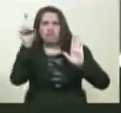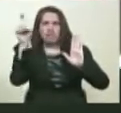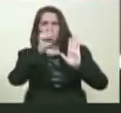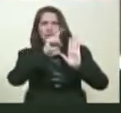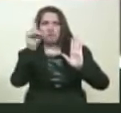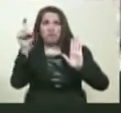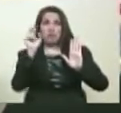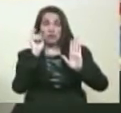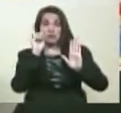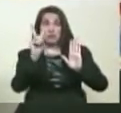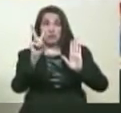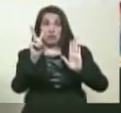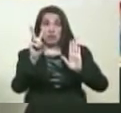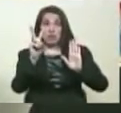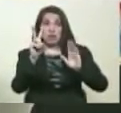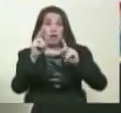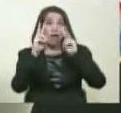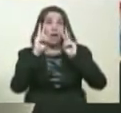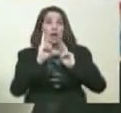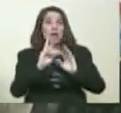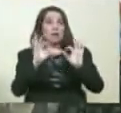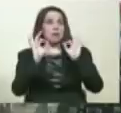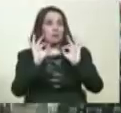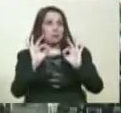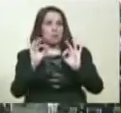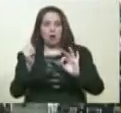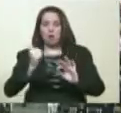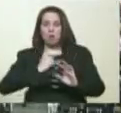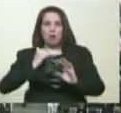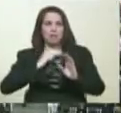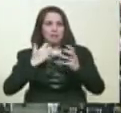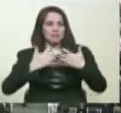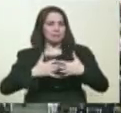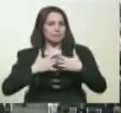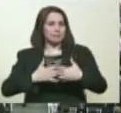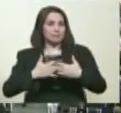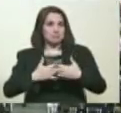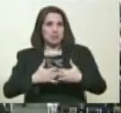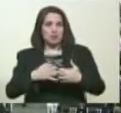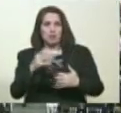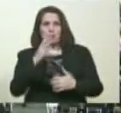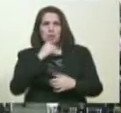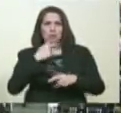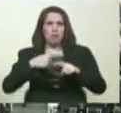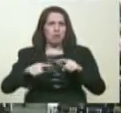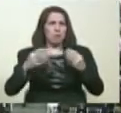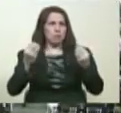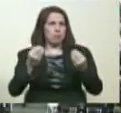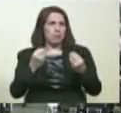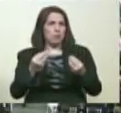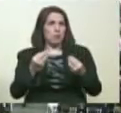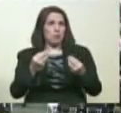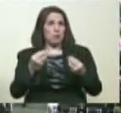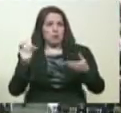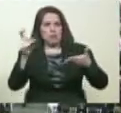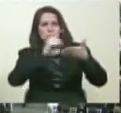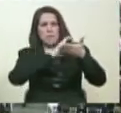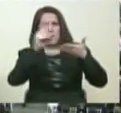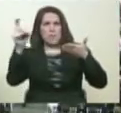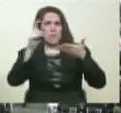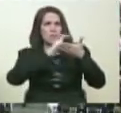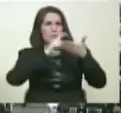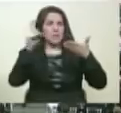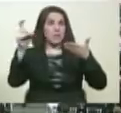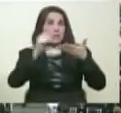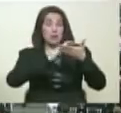Correcto. Ahí está lubricado cualquier pieza que podamos surtir con esto. No tenemos necesidad de usar ningún tipo de aplicador. Y